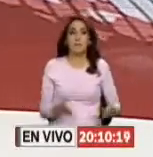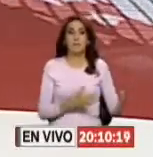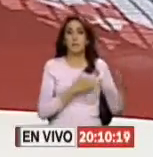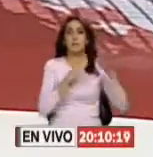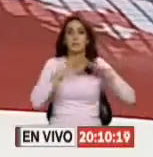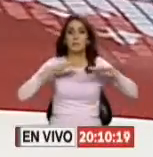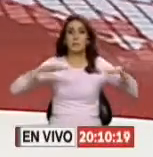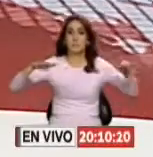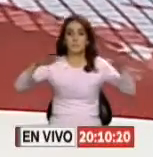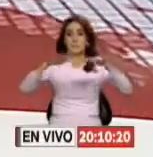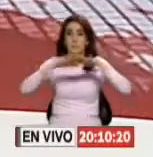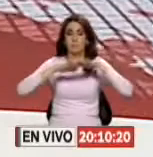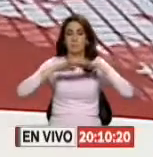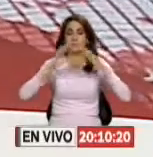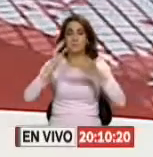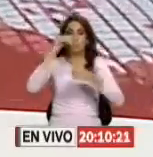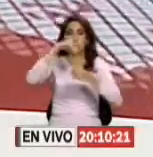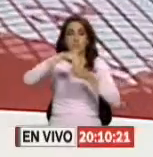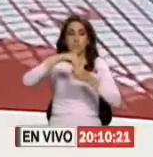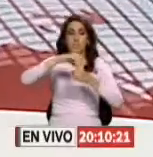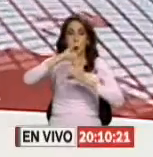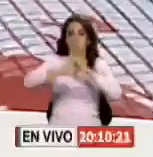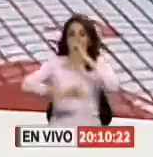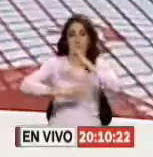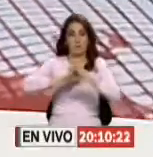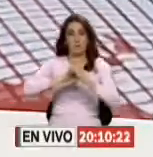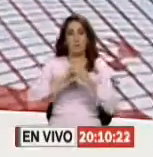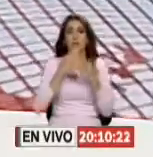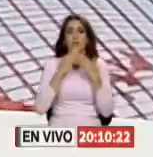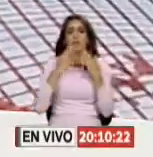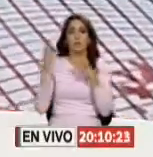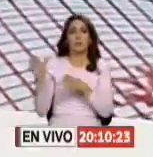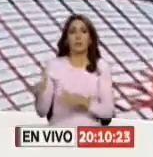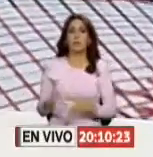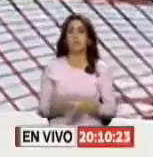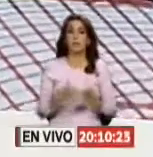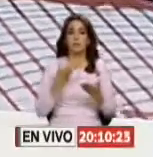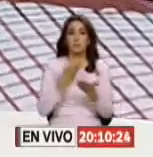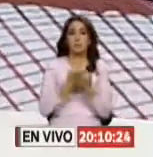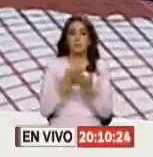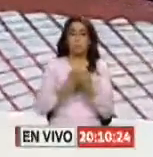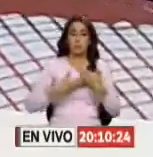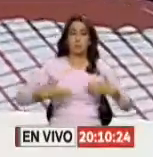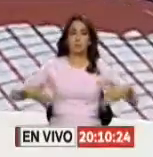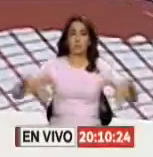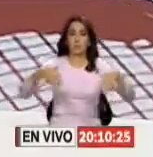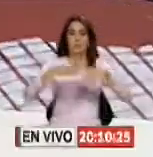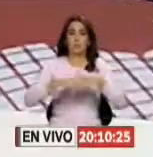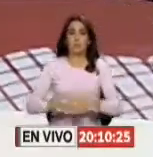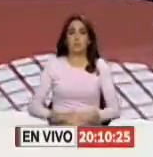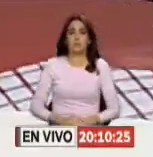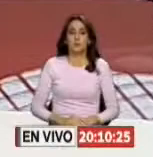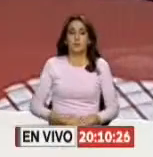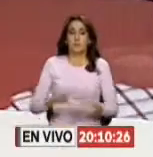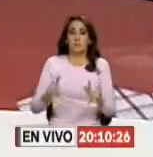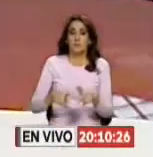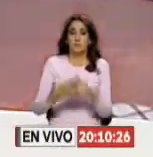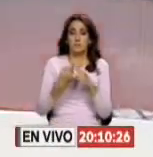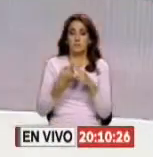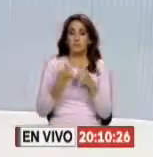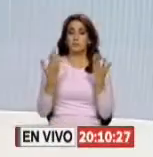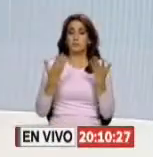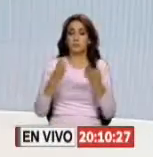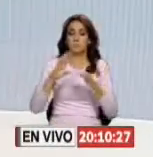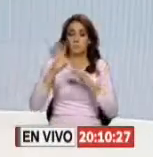las exigencias del Fondo Monetario Internacional como contraparte al apoyo financiero de este organismo con el país. Inicialmente consideran